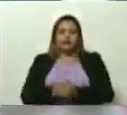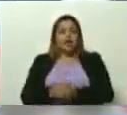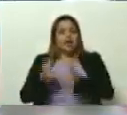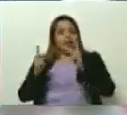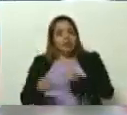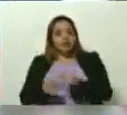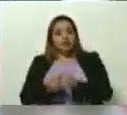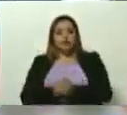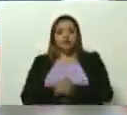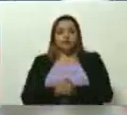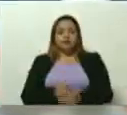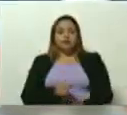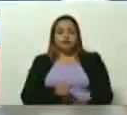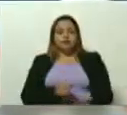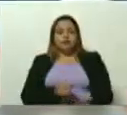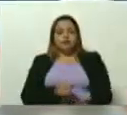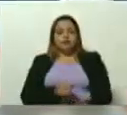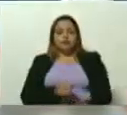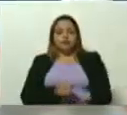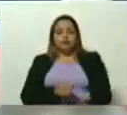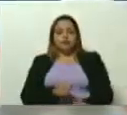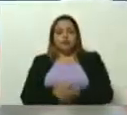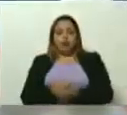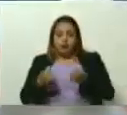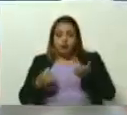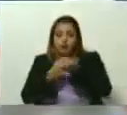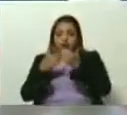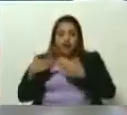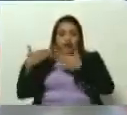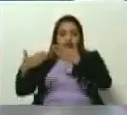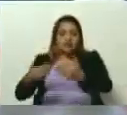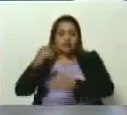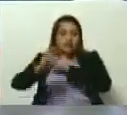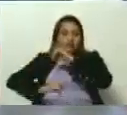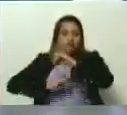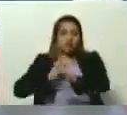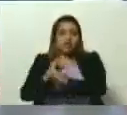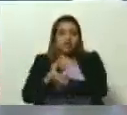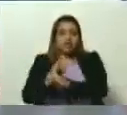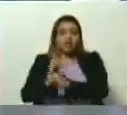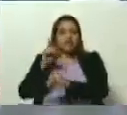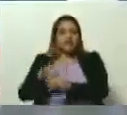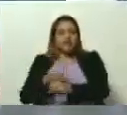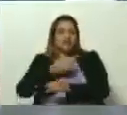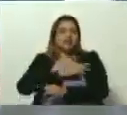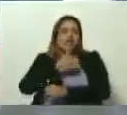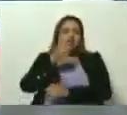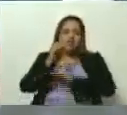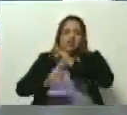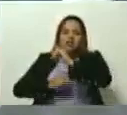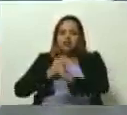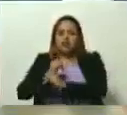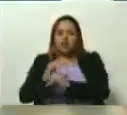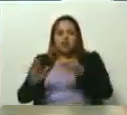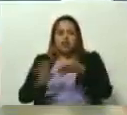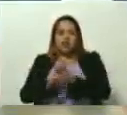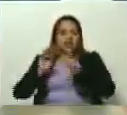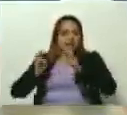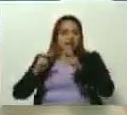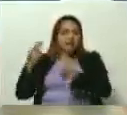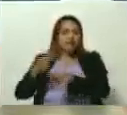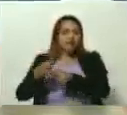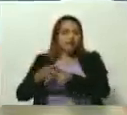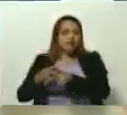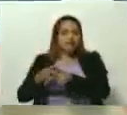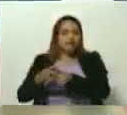eso apalancado en los avances internacionales y en las directrices internacionales en materia de gestión de riesgo.